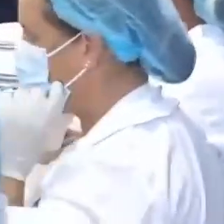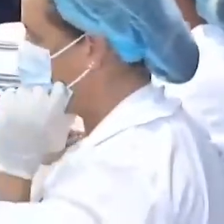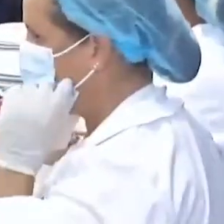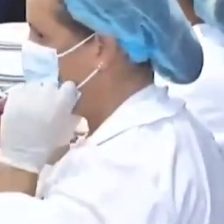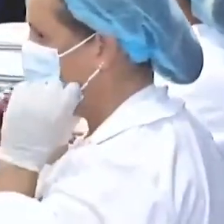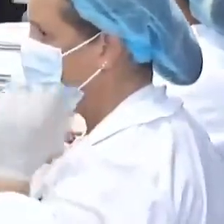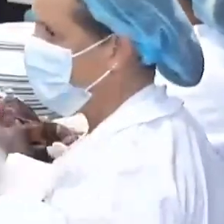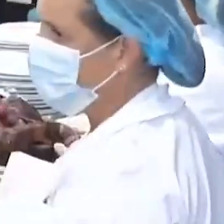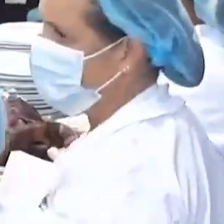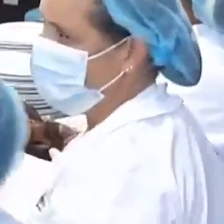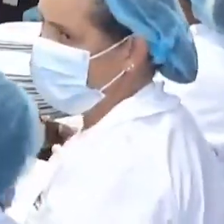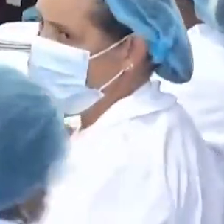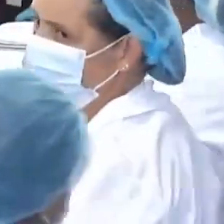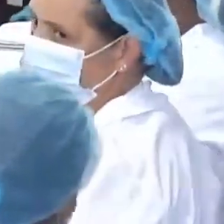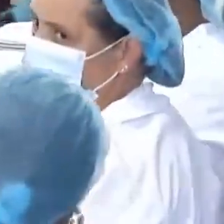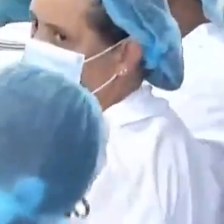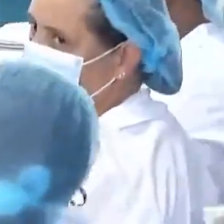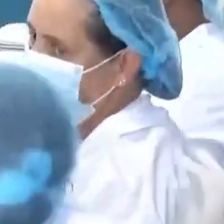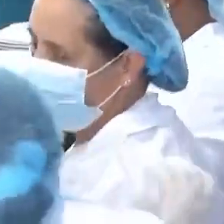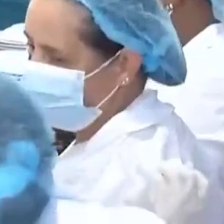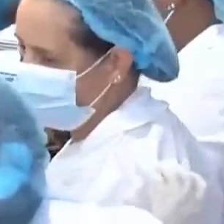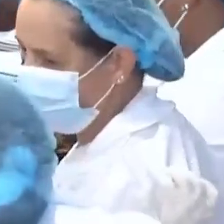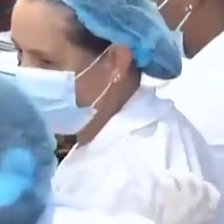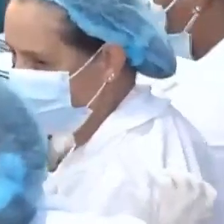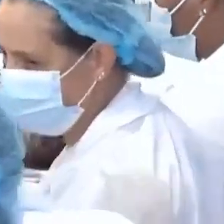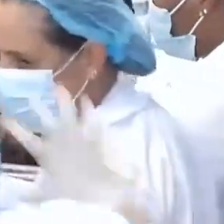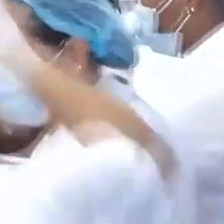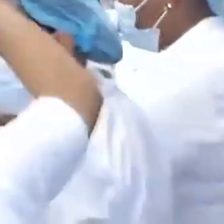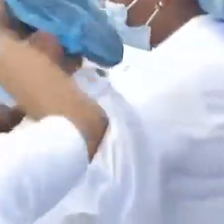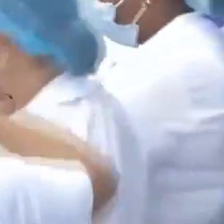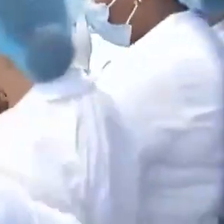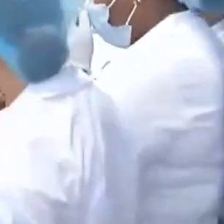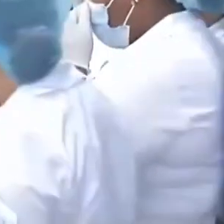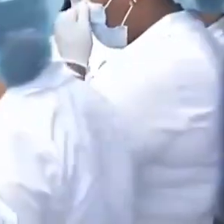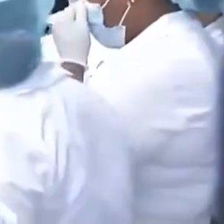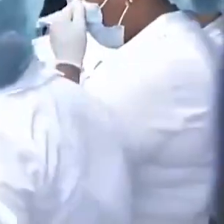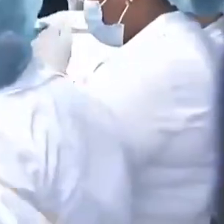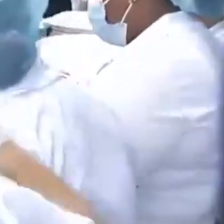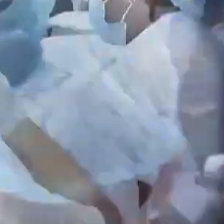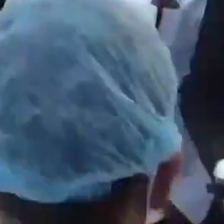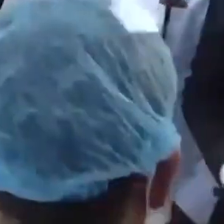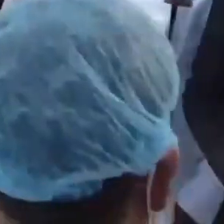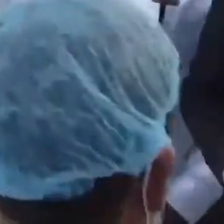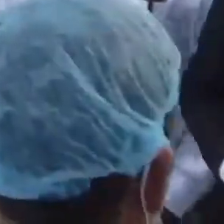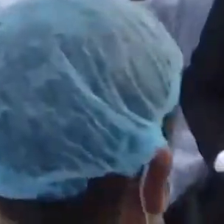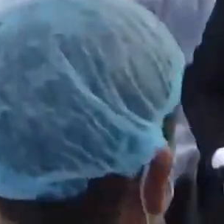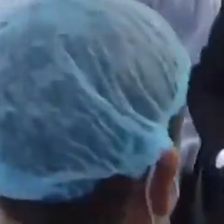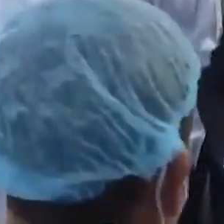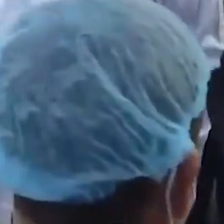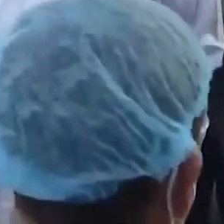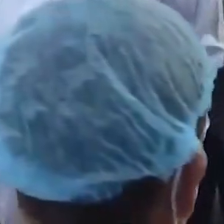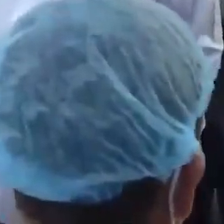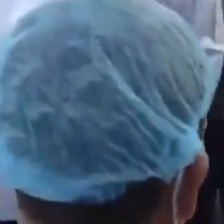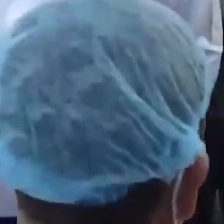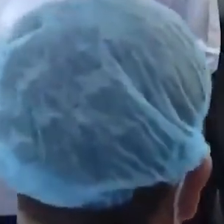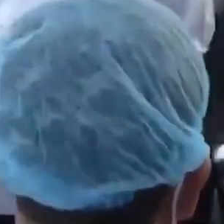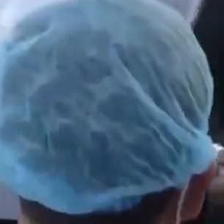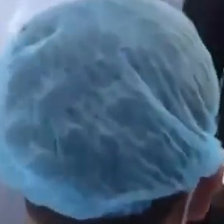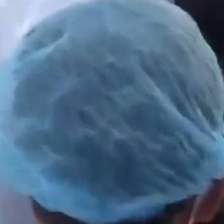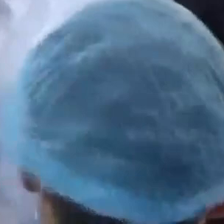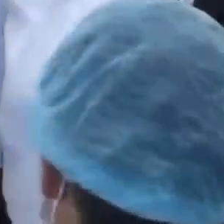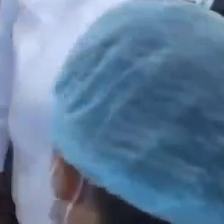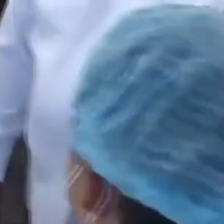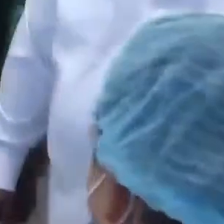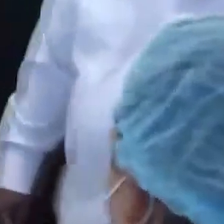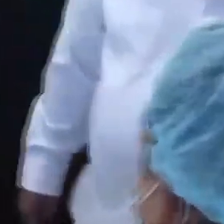de alimentación, almacenes y supermercados. La entrega de los bonos navideños se hace por segundo año consecutivo y fue